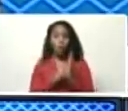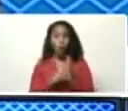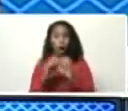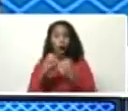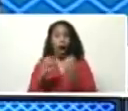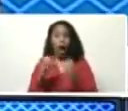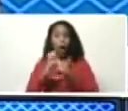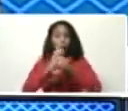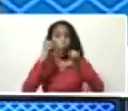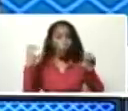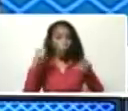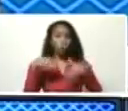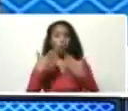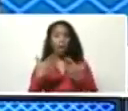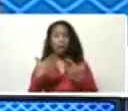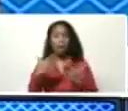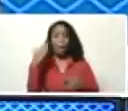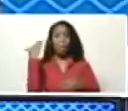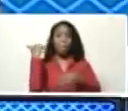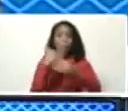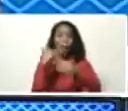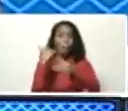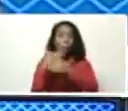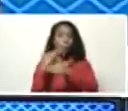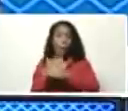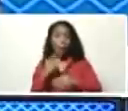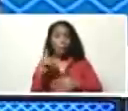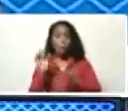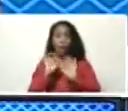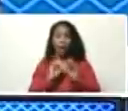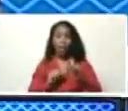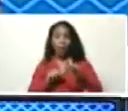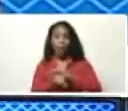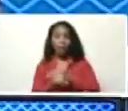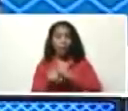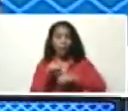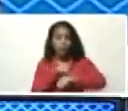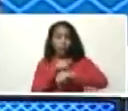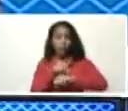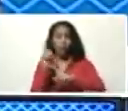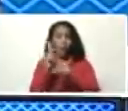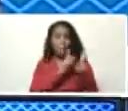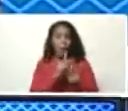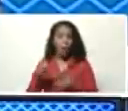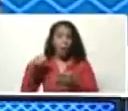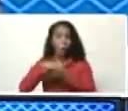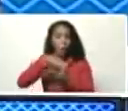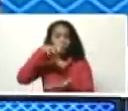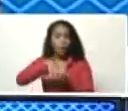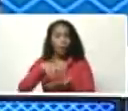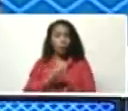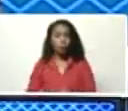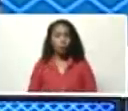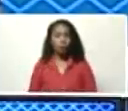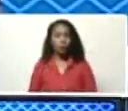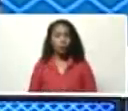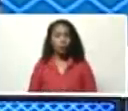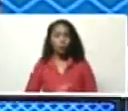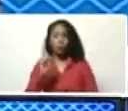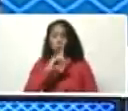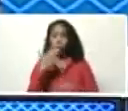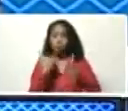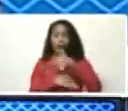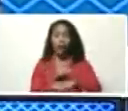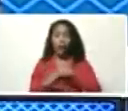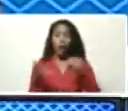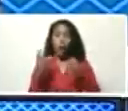autobuses y obstáculos para que nadie entrara a Fuerte Tiuna, como parte del plan del golpe de Estado, para que no salieran